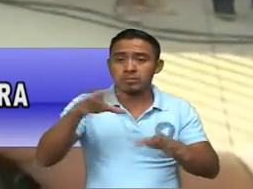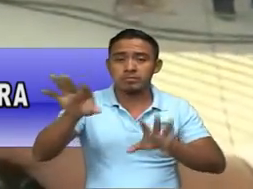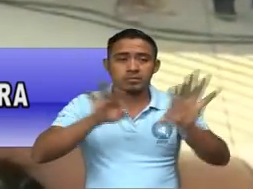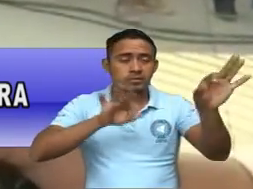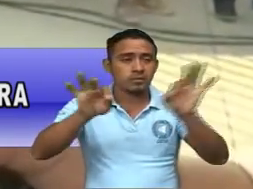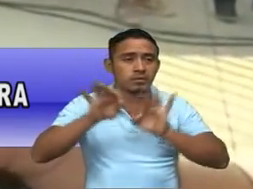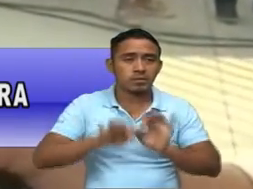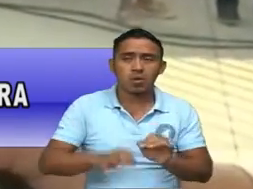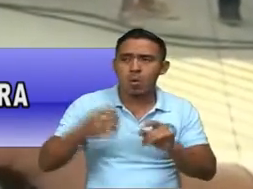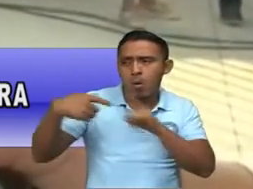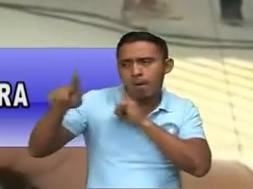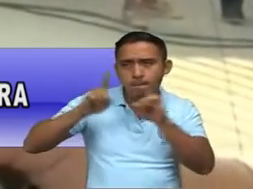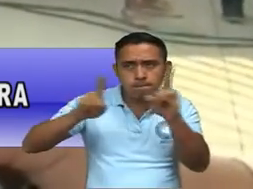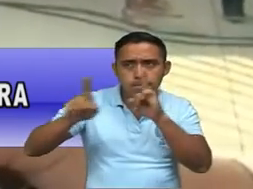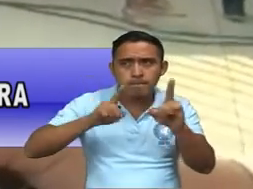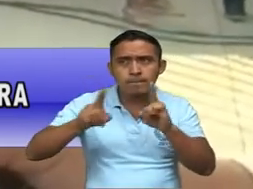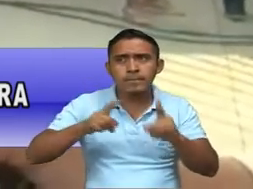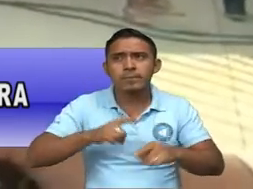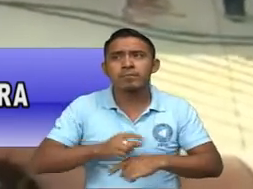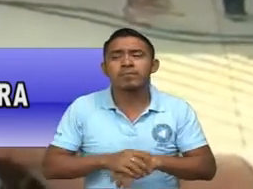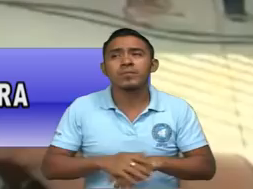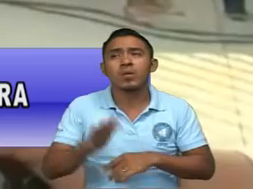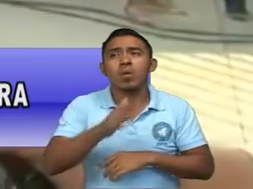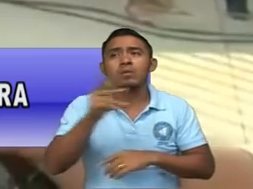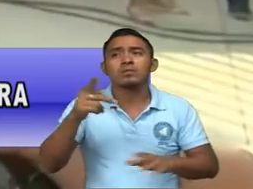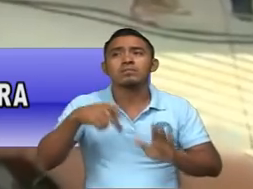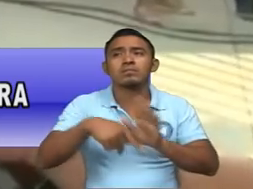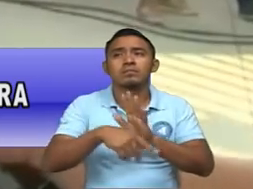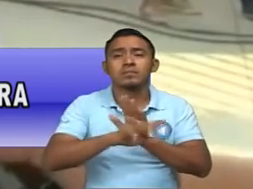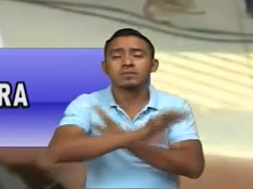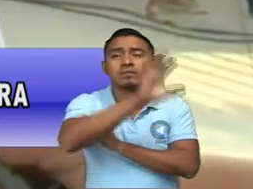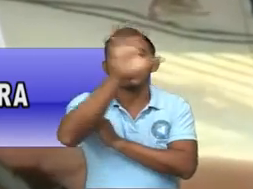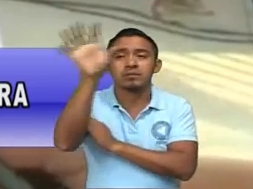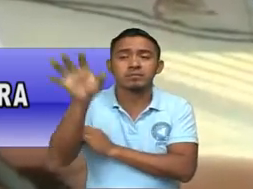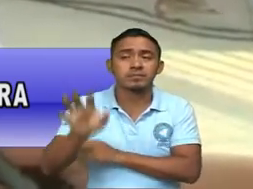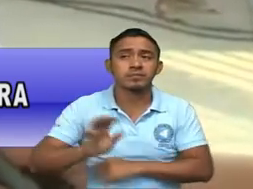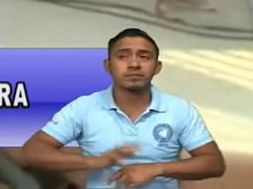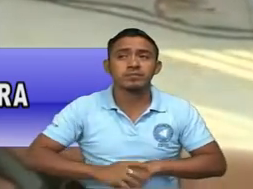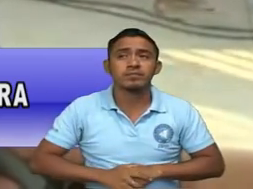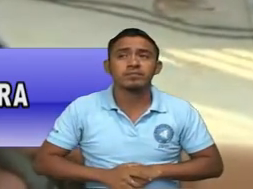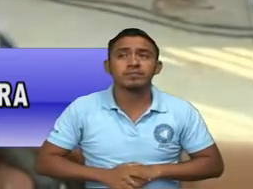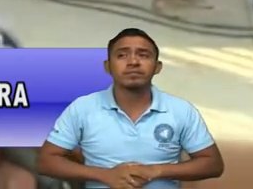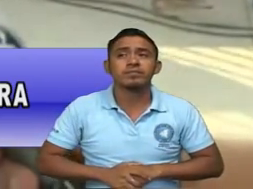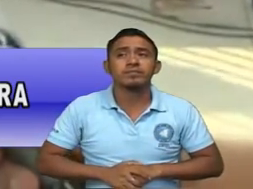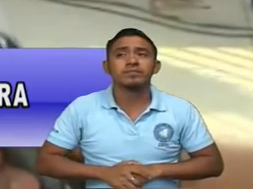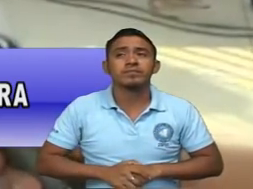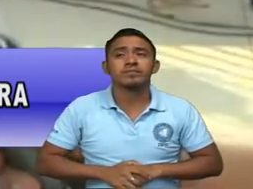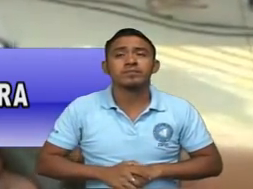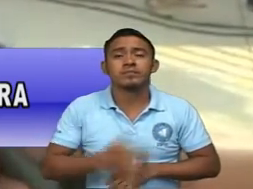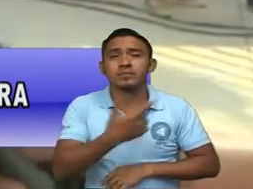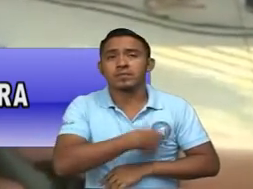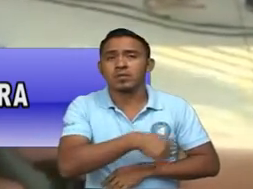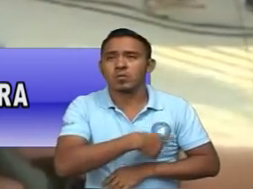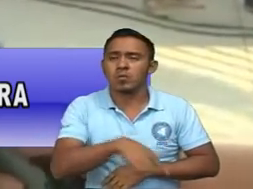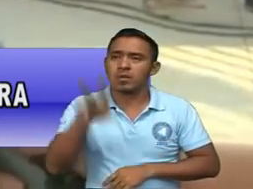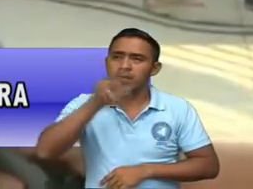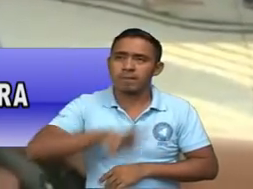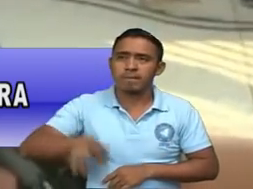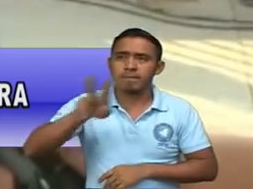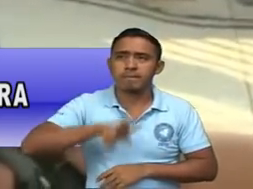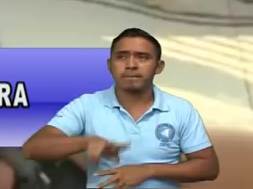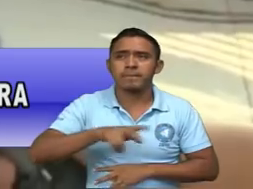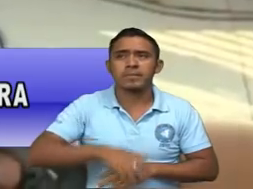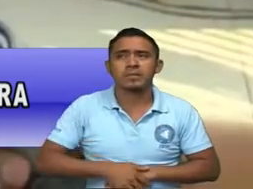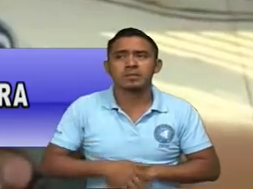a competir el día de hoy. Vienen de todos los departamentos. Tenemos escuelas verdes, que es otro de